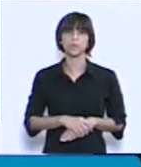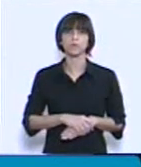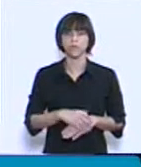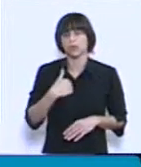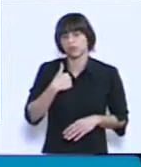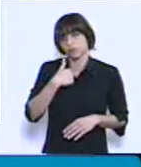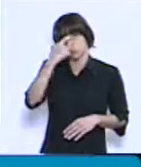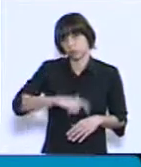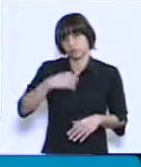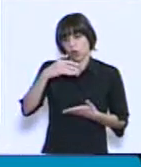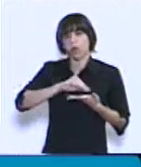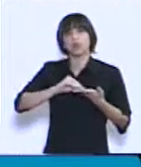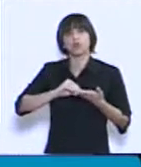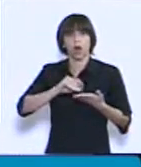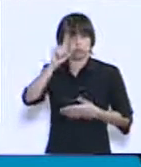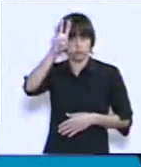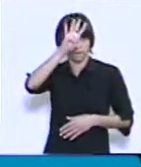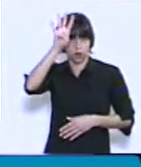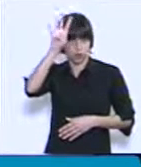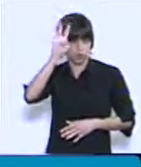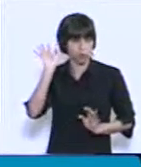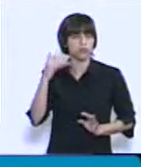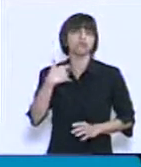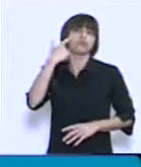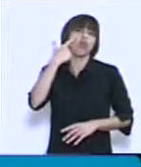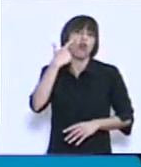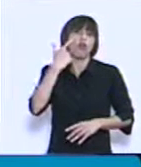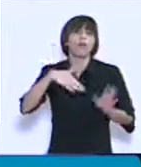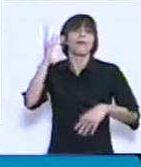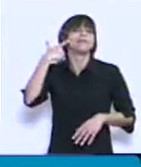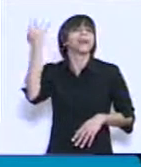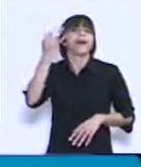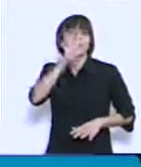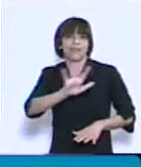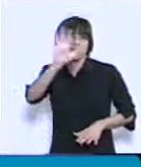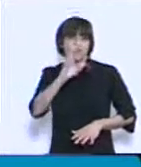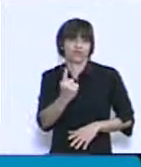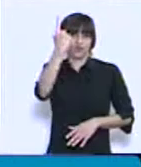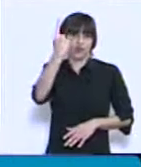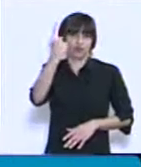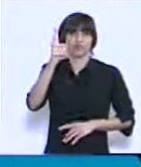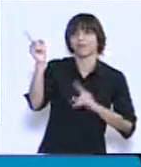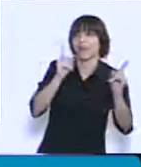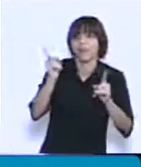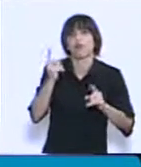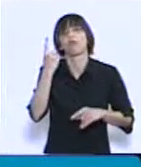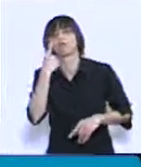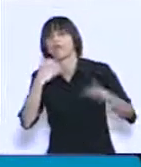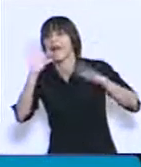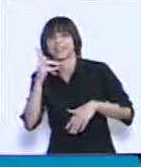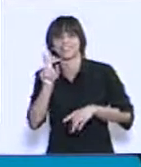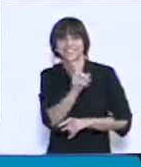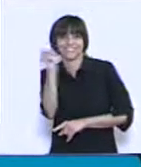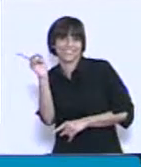soy diputado por Formosa, conozco la realidad del norte, y muchos de ustedes conocen la realidad del NEA y del NOA.